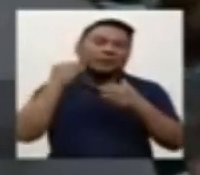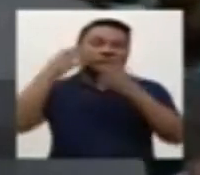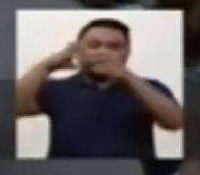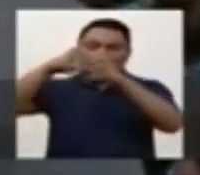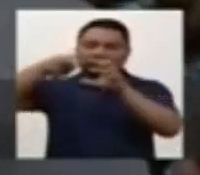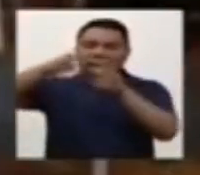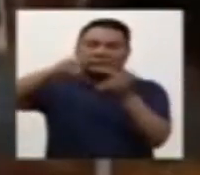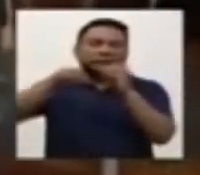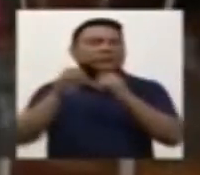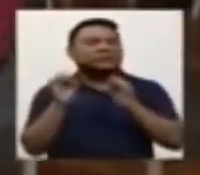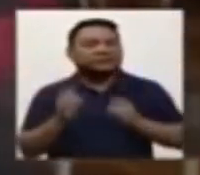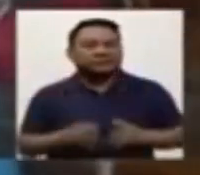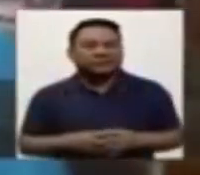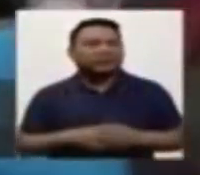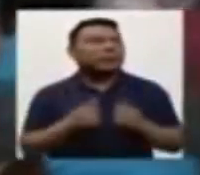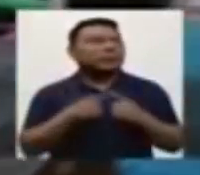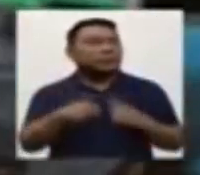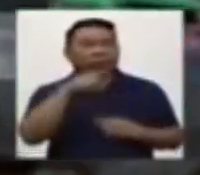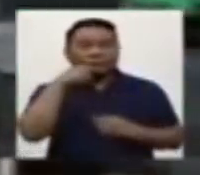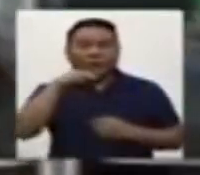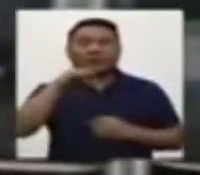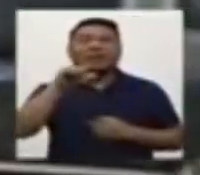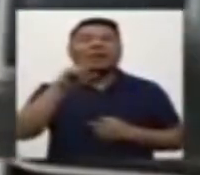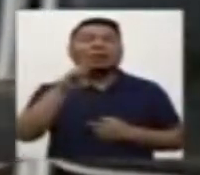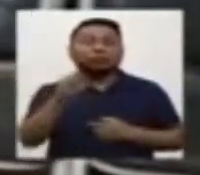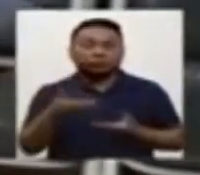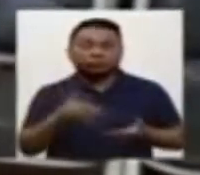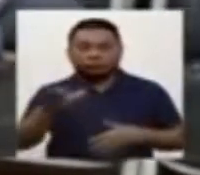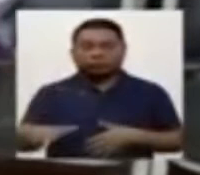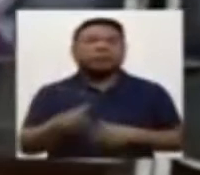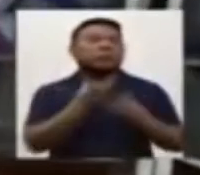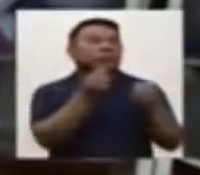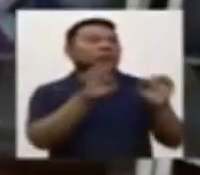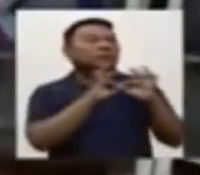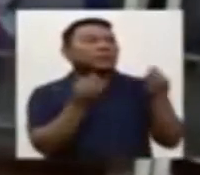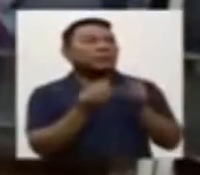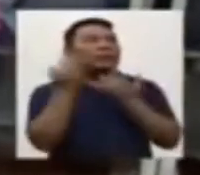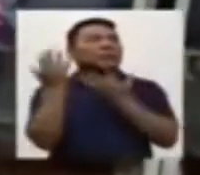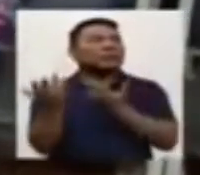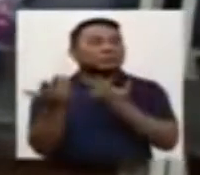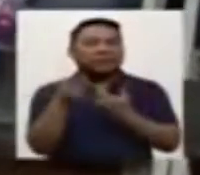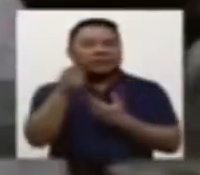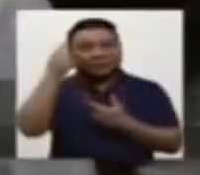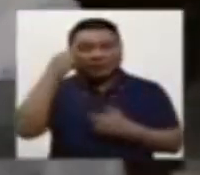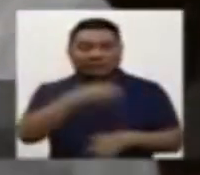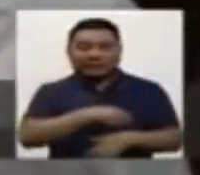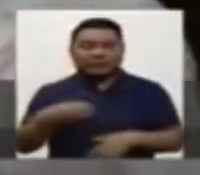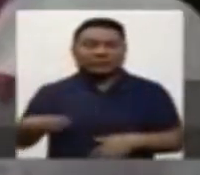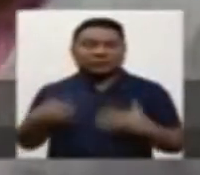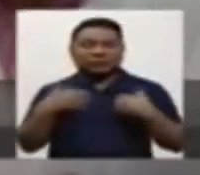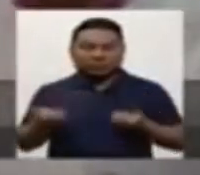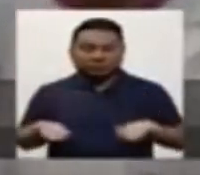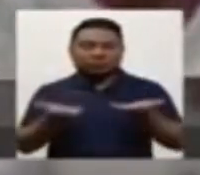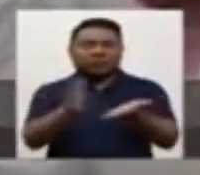bueno, no todo se ha ido sumando. Así como Milagritos, varias familias esperan las cirugías reconstructivas que promueve el Ministerio de Salud